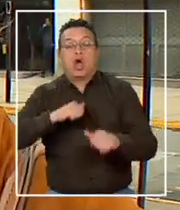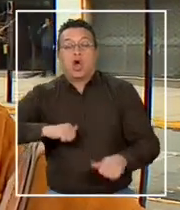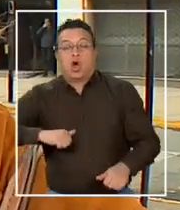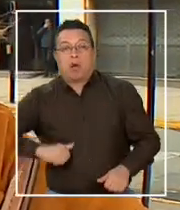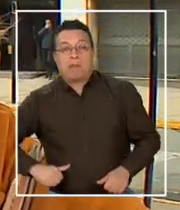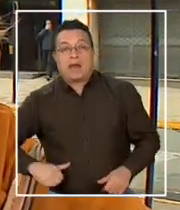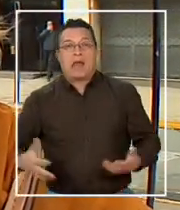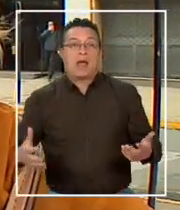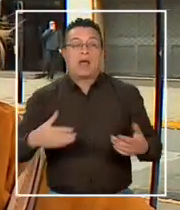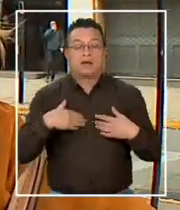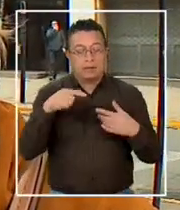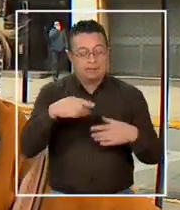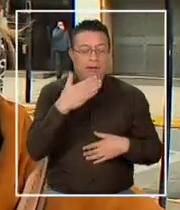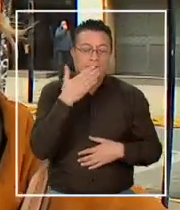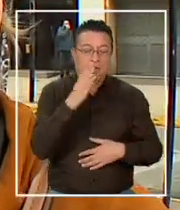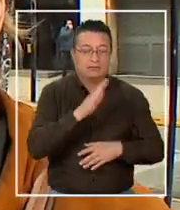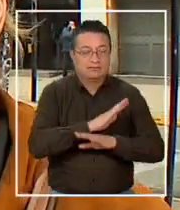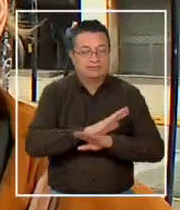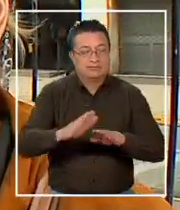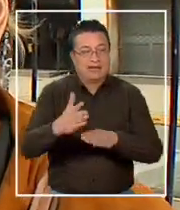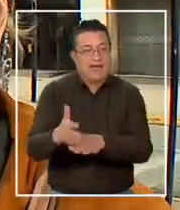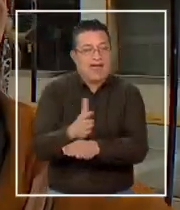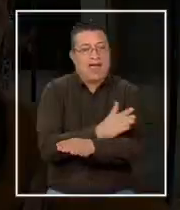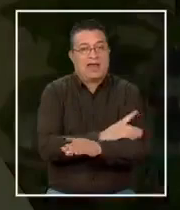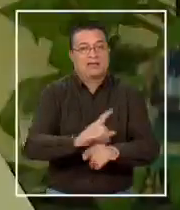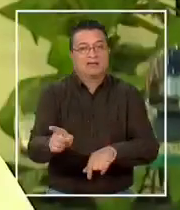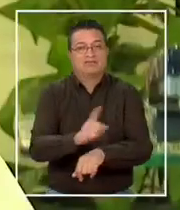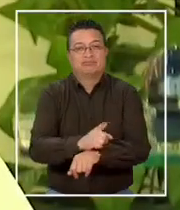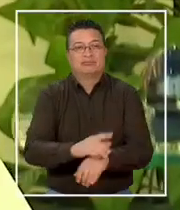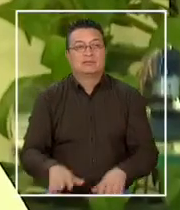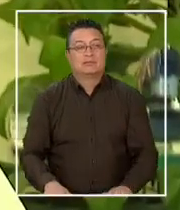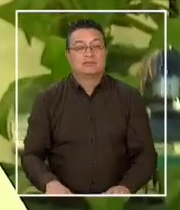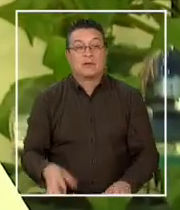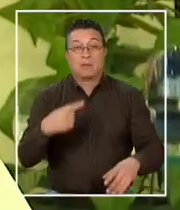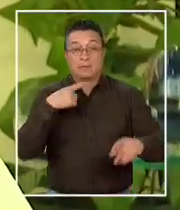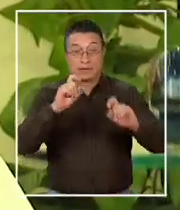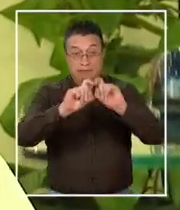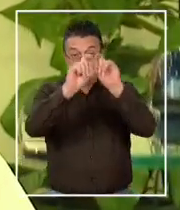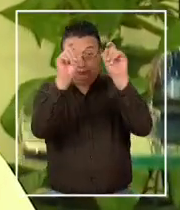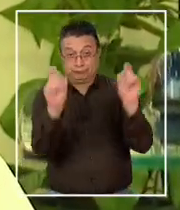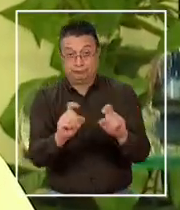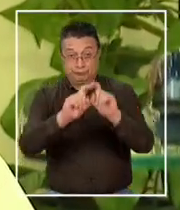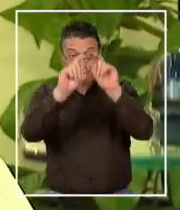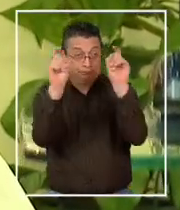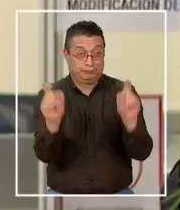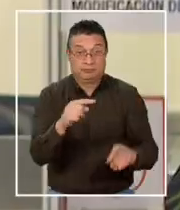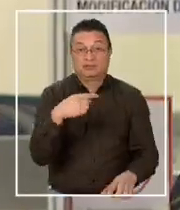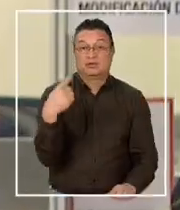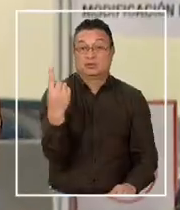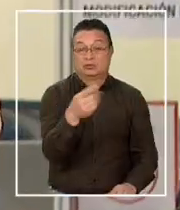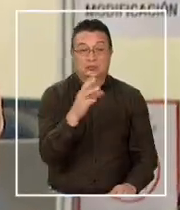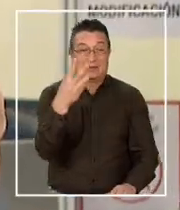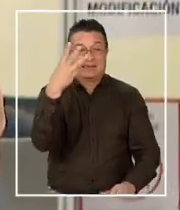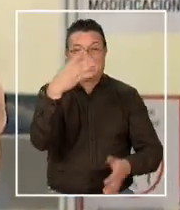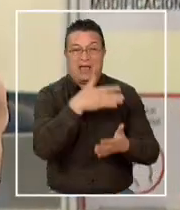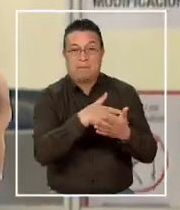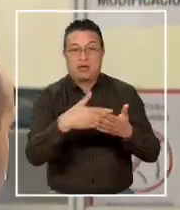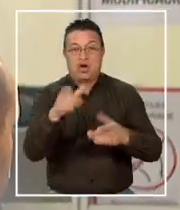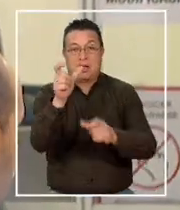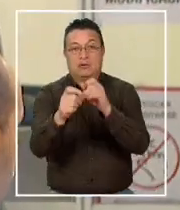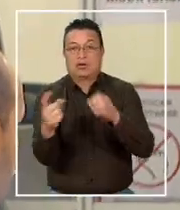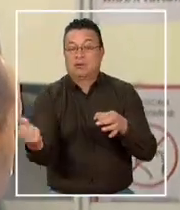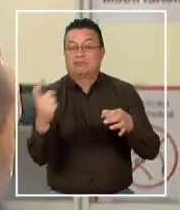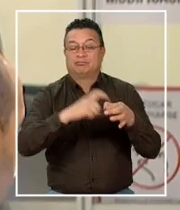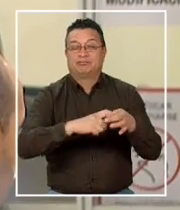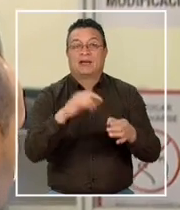la idea es salir del problema antes posible. Es la incertidumbre que viven por estos días los cerca de 3 millones de